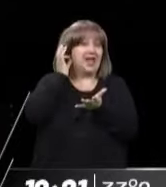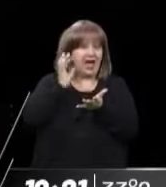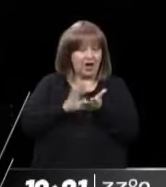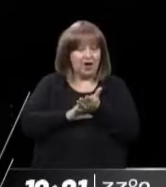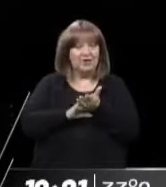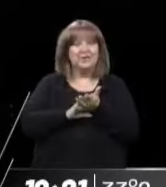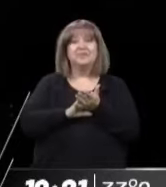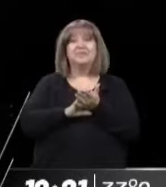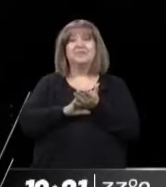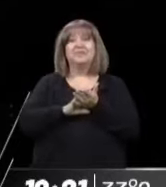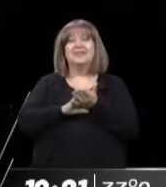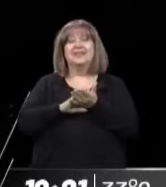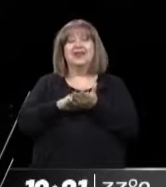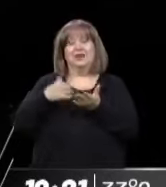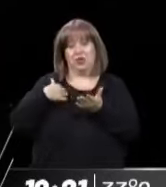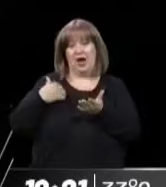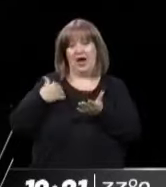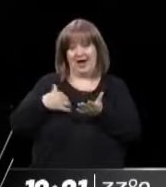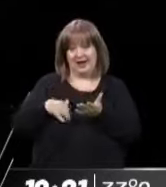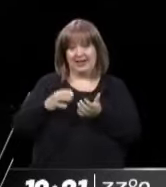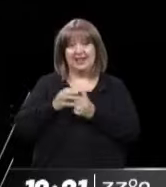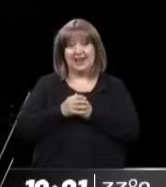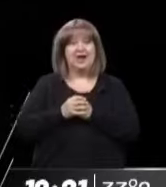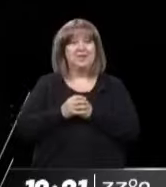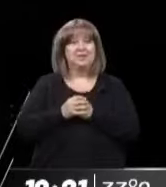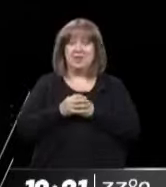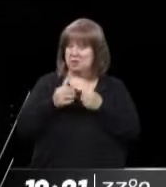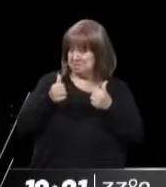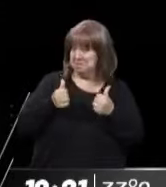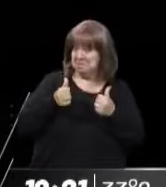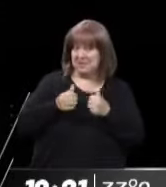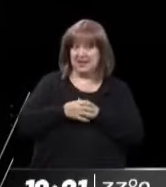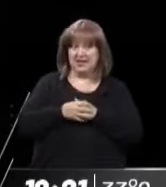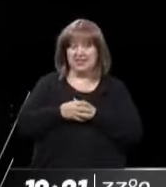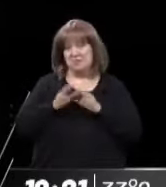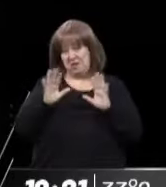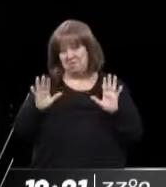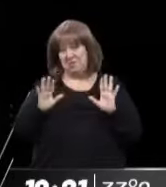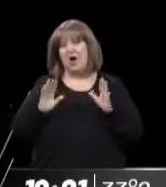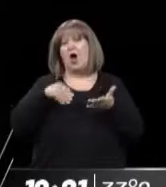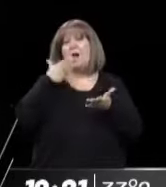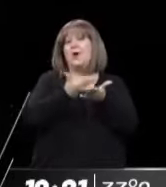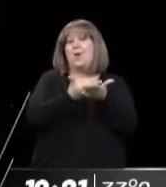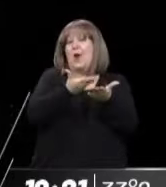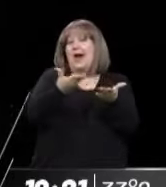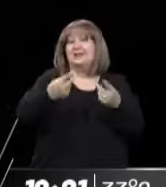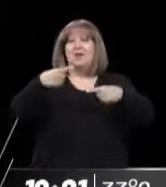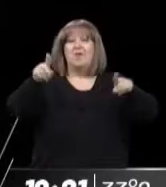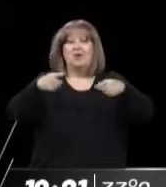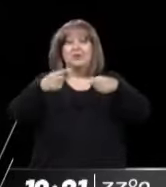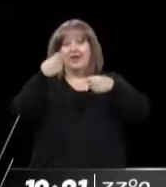Dale Messi que nos traes la copa, soy de Argentina, tierra de Maradona. Bueno. Bueno, está bien, otra propuesta. ¿Qué le